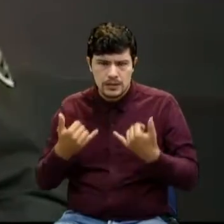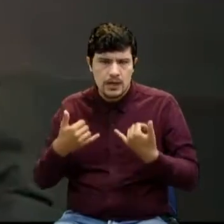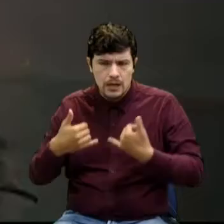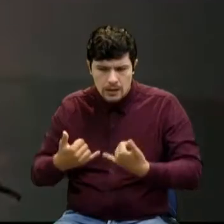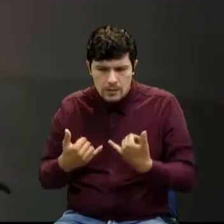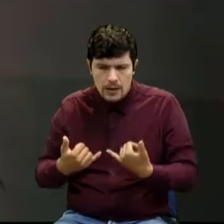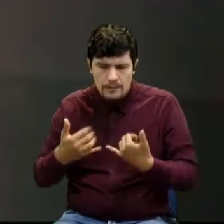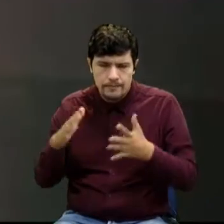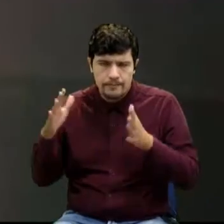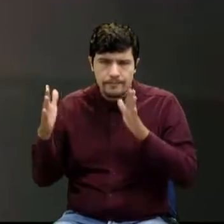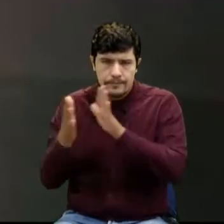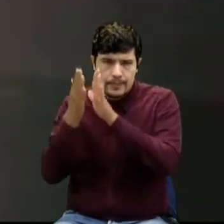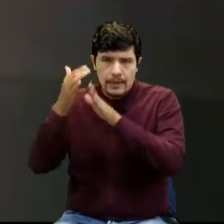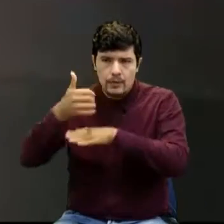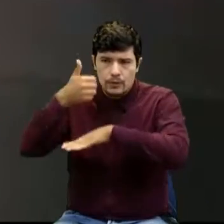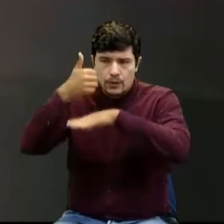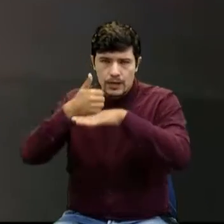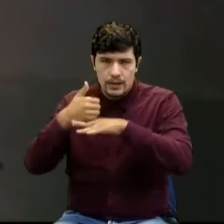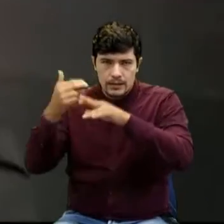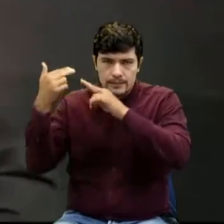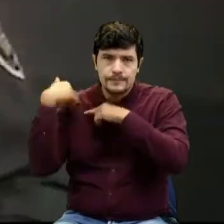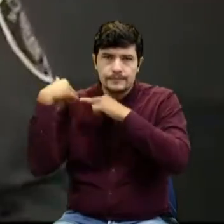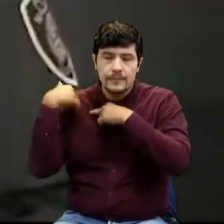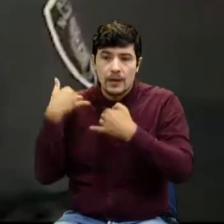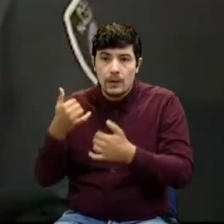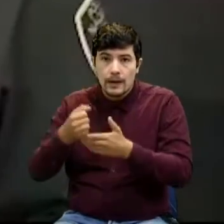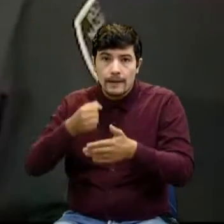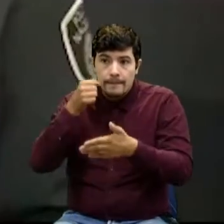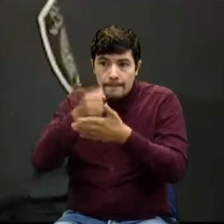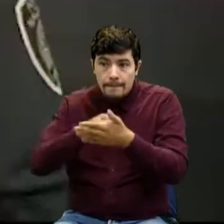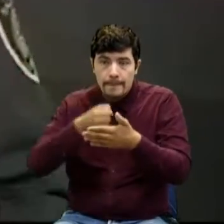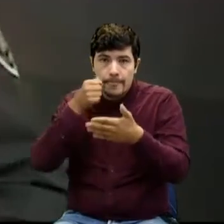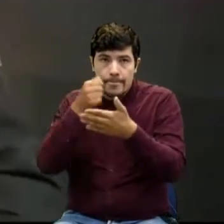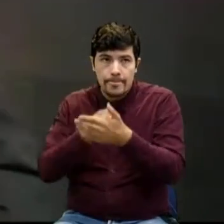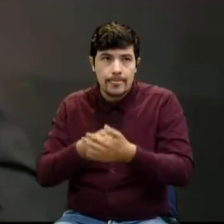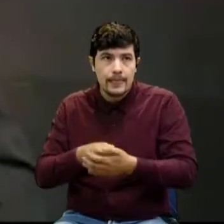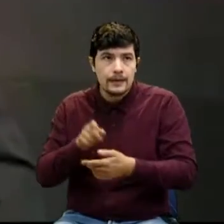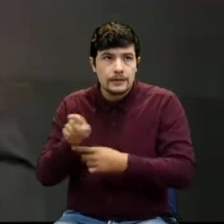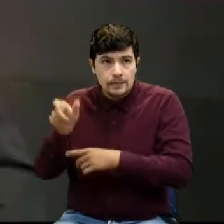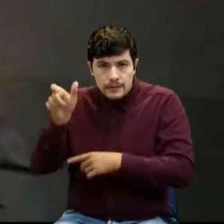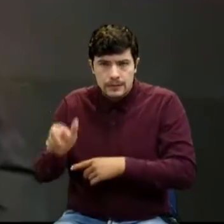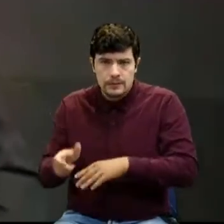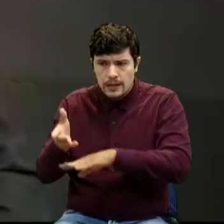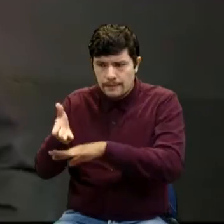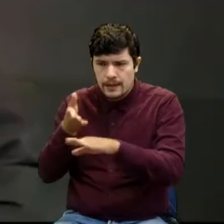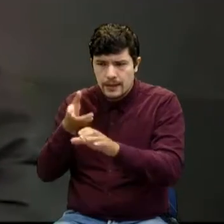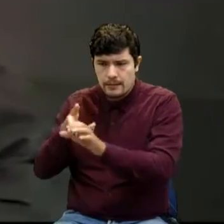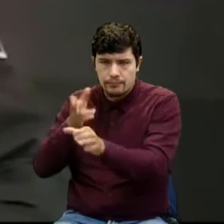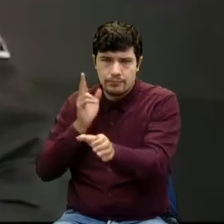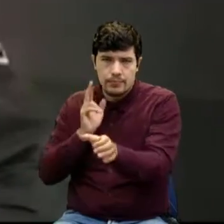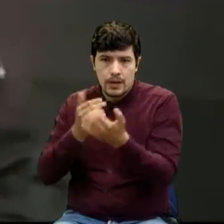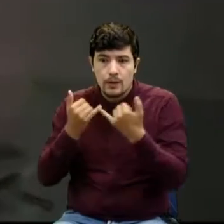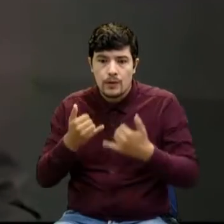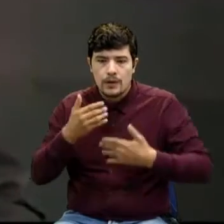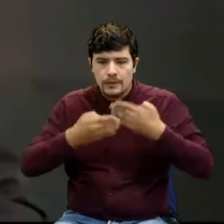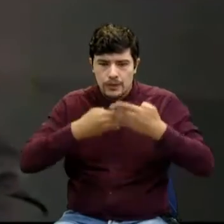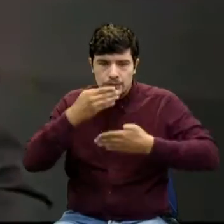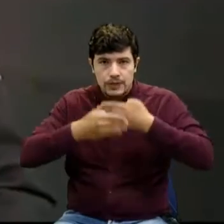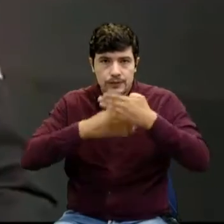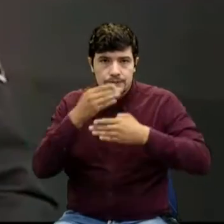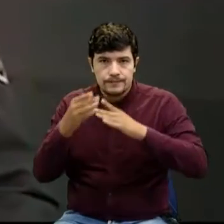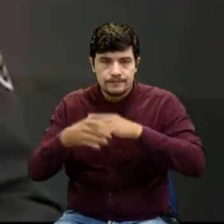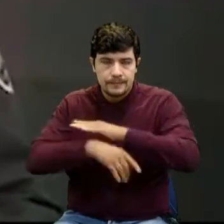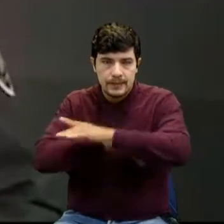puesto a disposición de autoridad competente. Insisto, ya pidió el retiro. Está el proceso